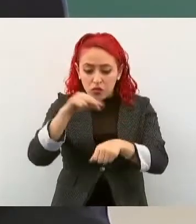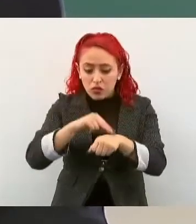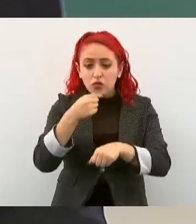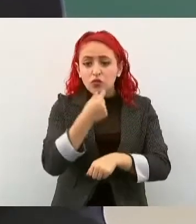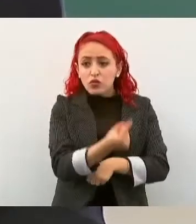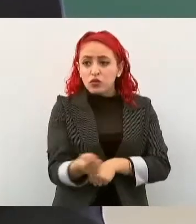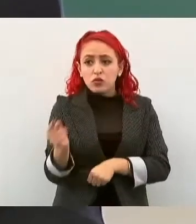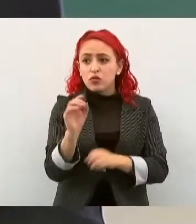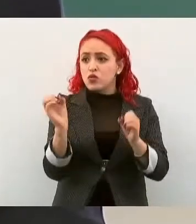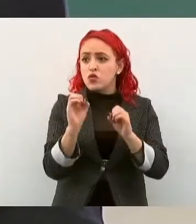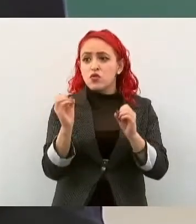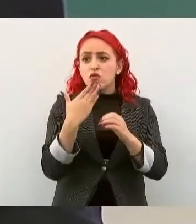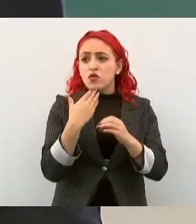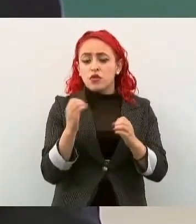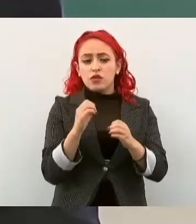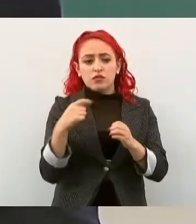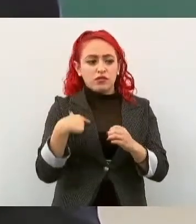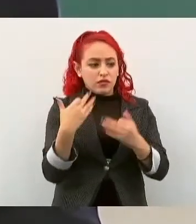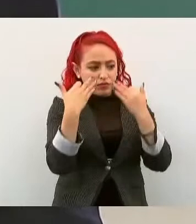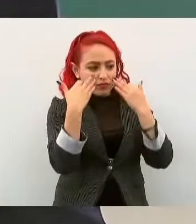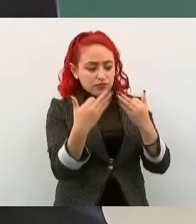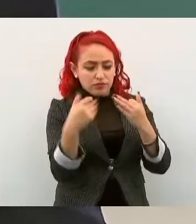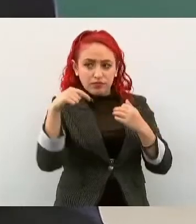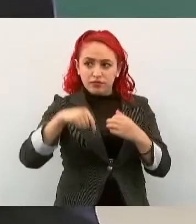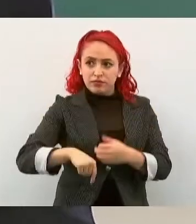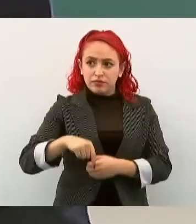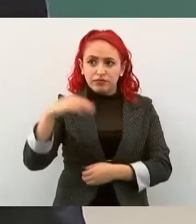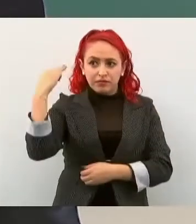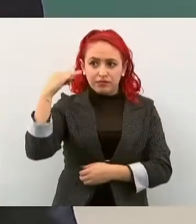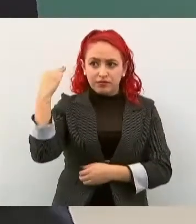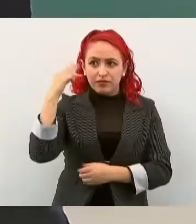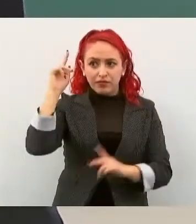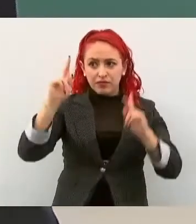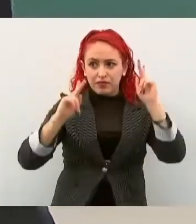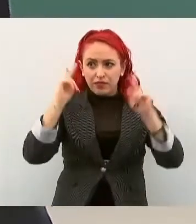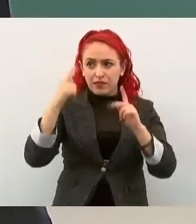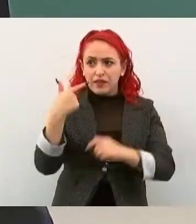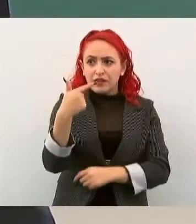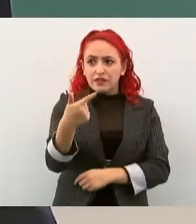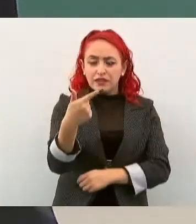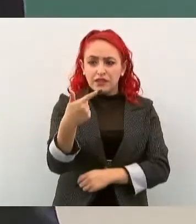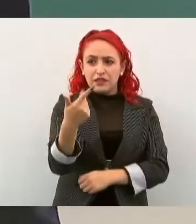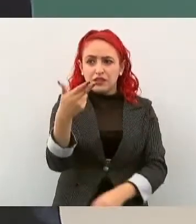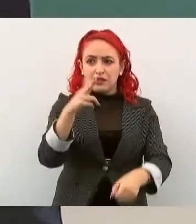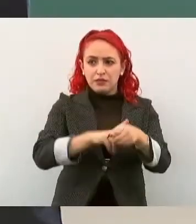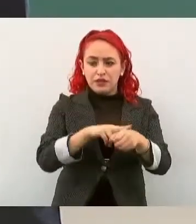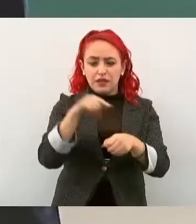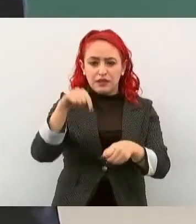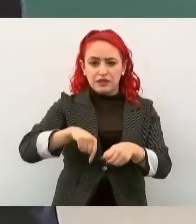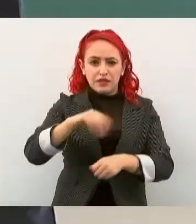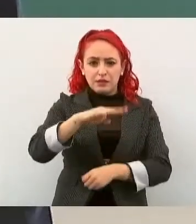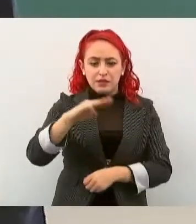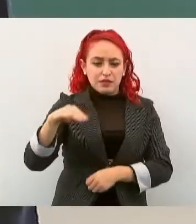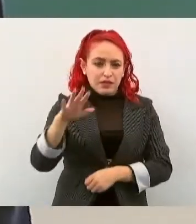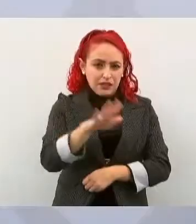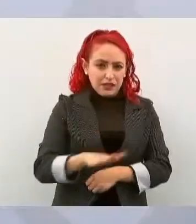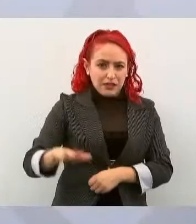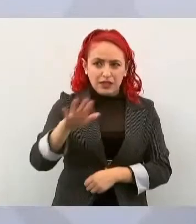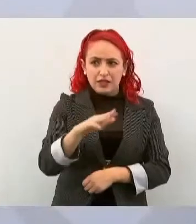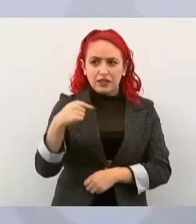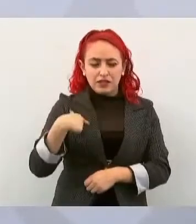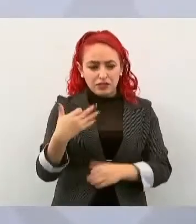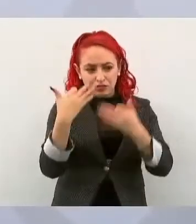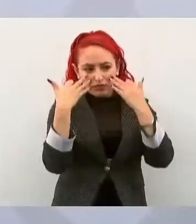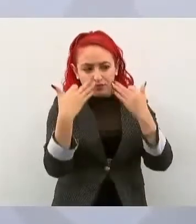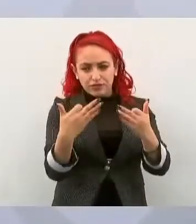Pero también me tocó estar aquí visitando los 7 hospitales de Michoacán y me